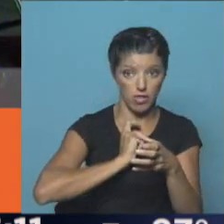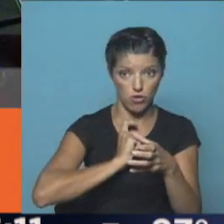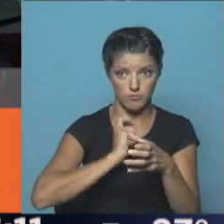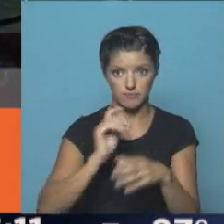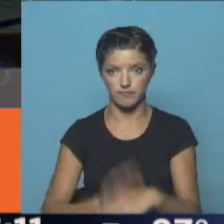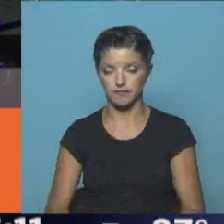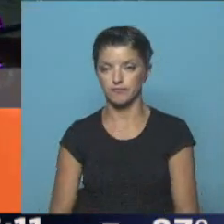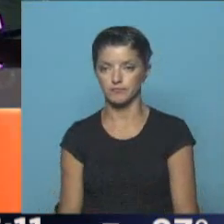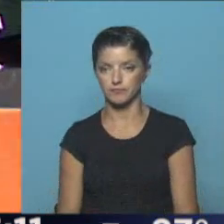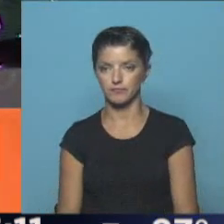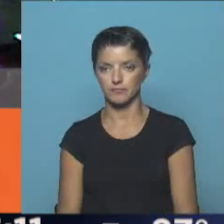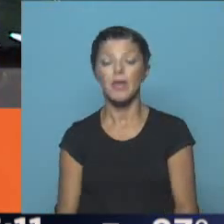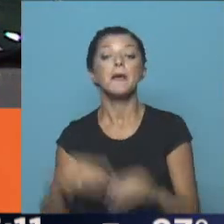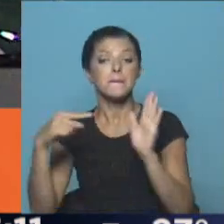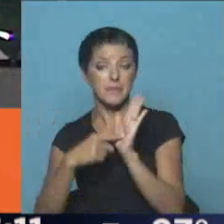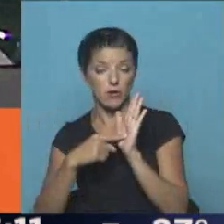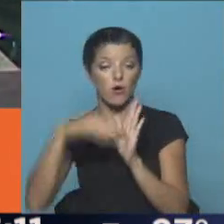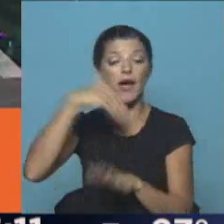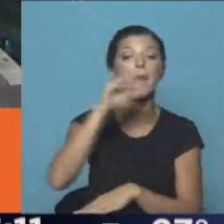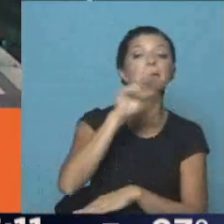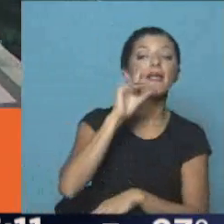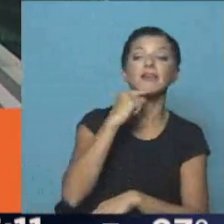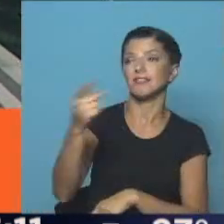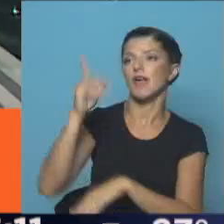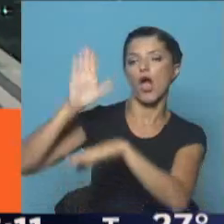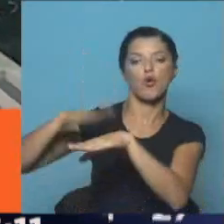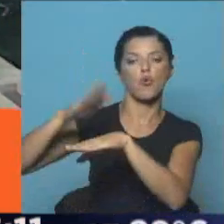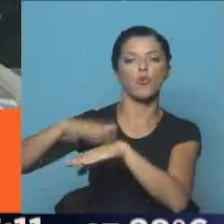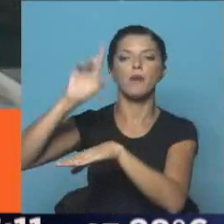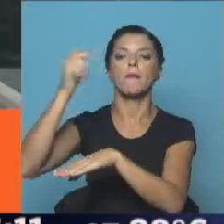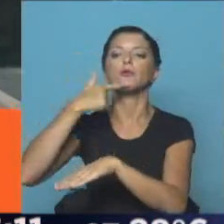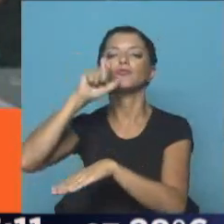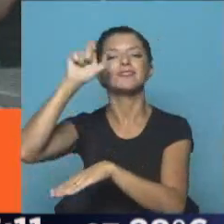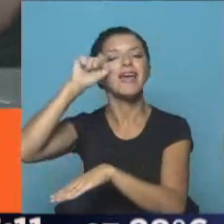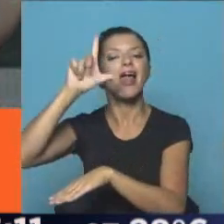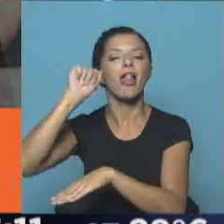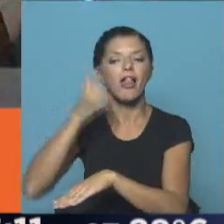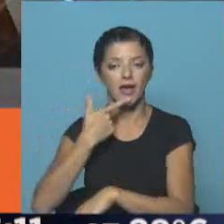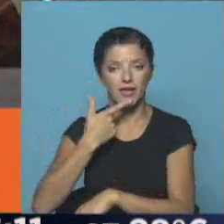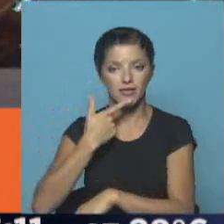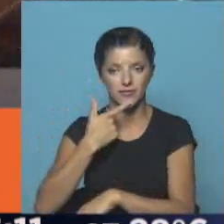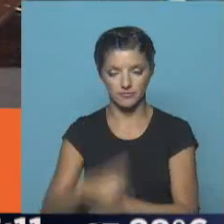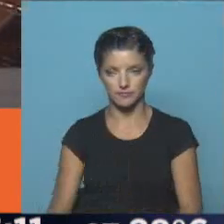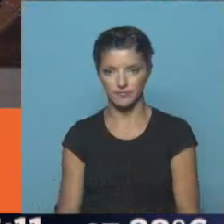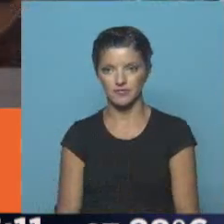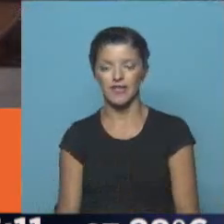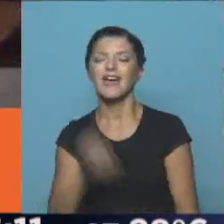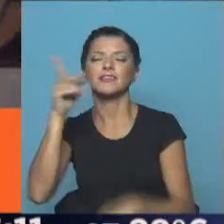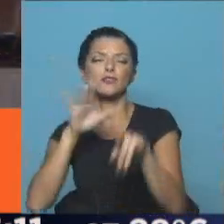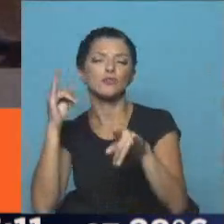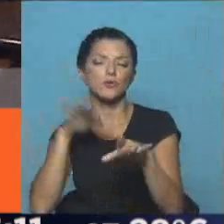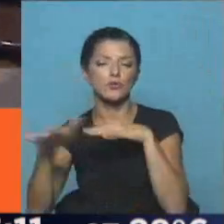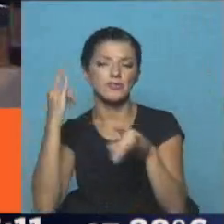Europa. Pero desde Madrid la crítica es culpa de Bruselas. Bueno, es que la supranacionalidad siempre fue como un tabú en Europa.